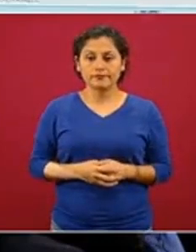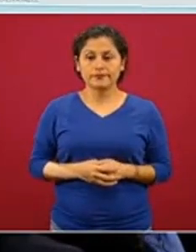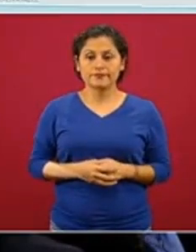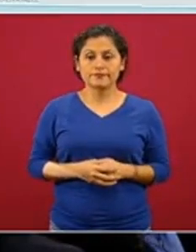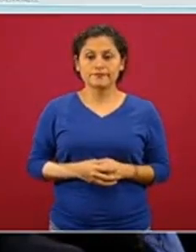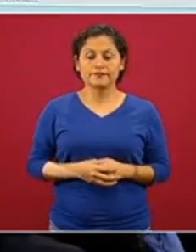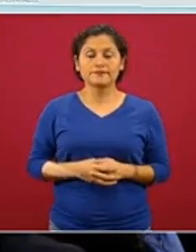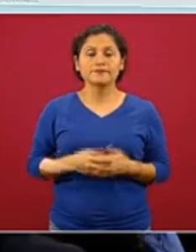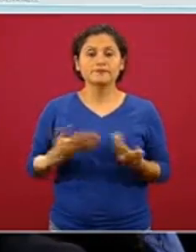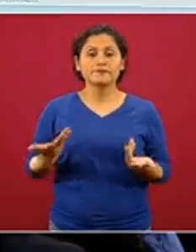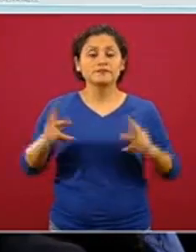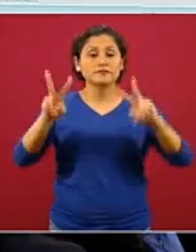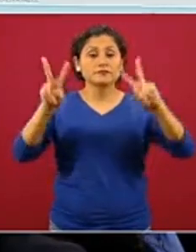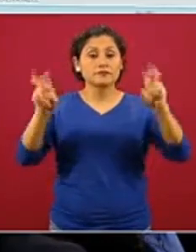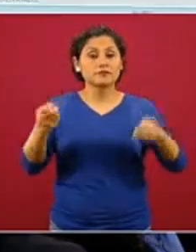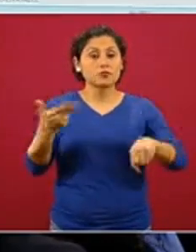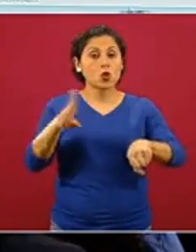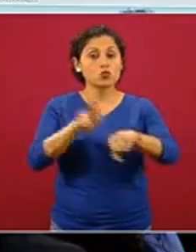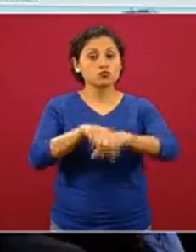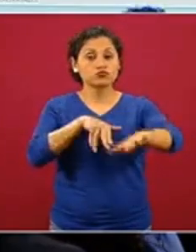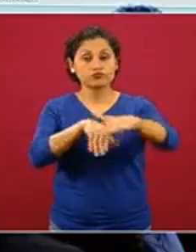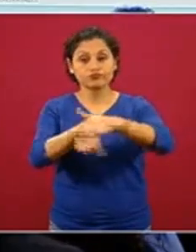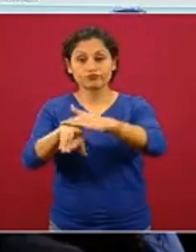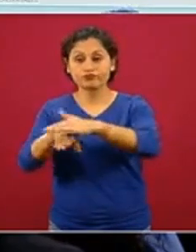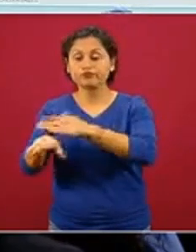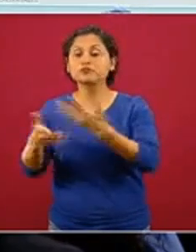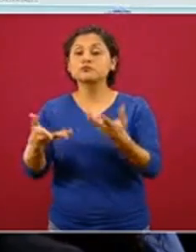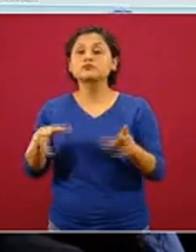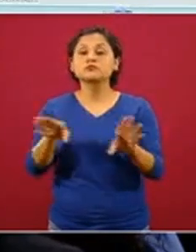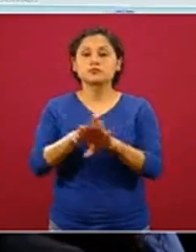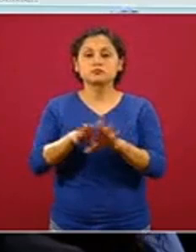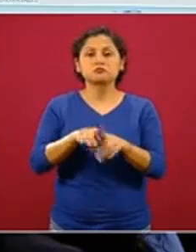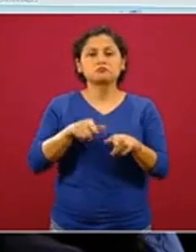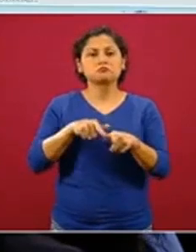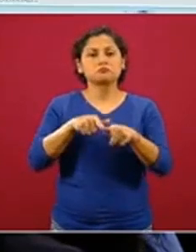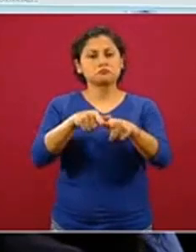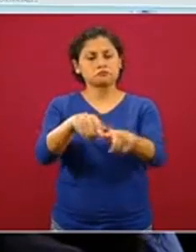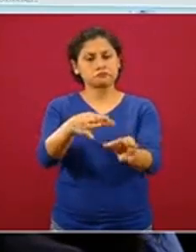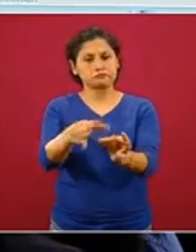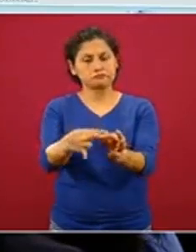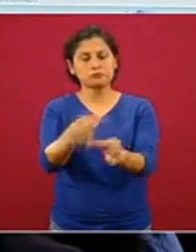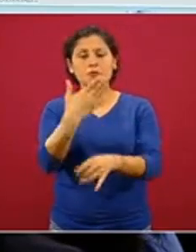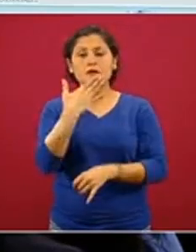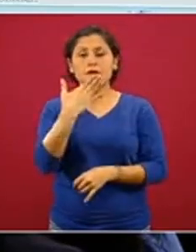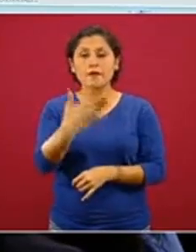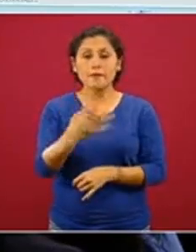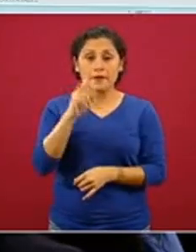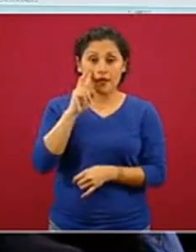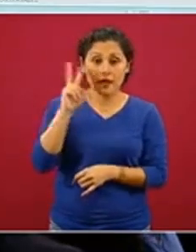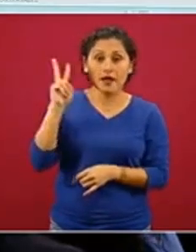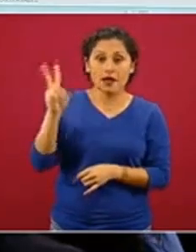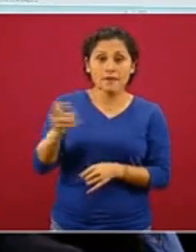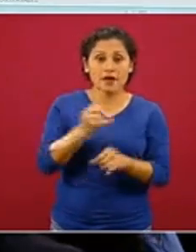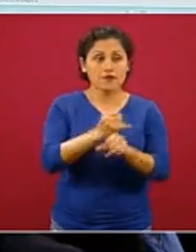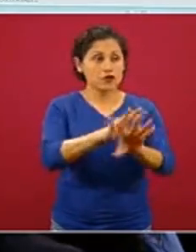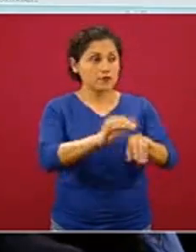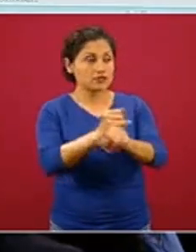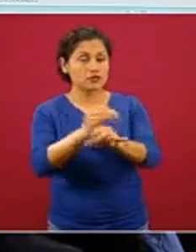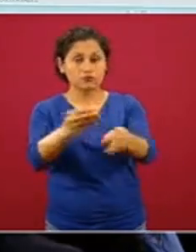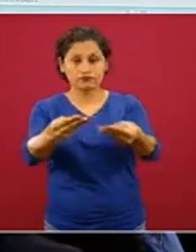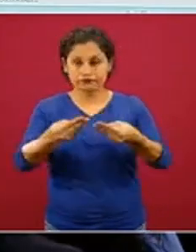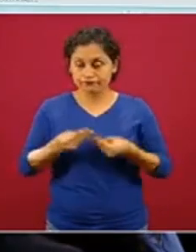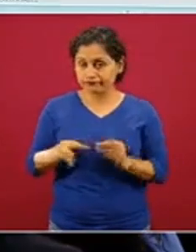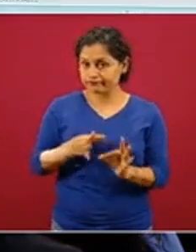La ocupación hospitalaria afortunadamente se ha mantenido muy estable, hay un buen porcentaje de notificación, se ampliaron